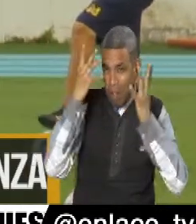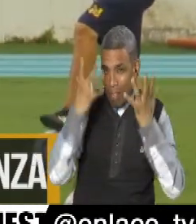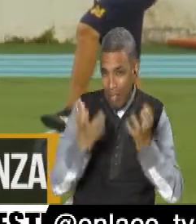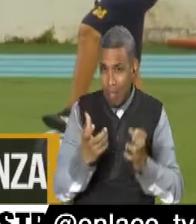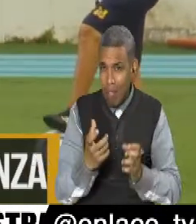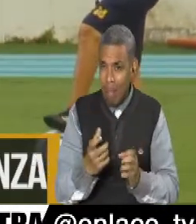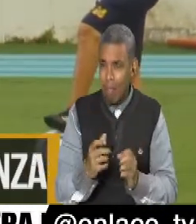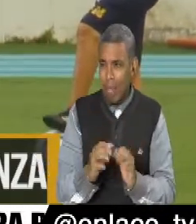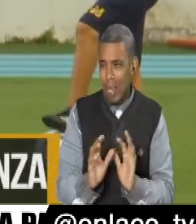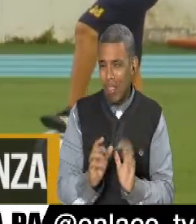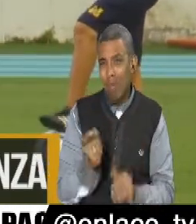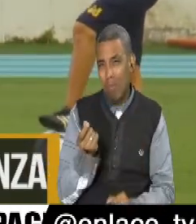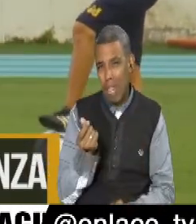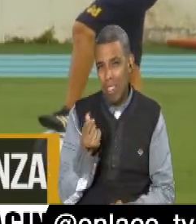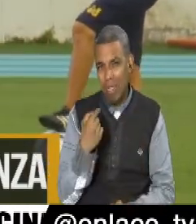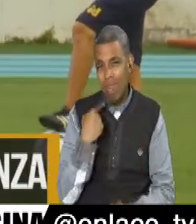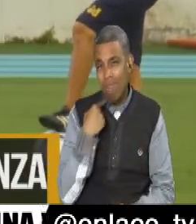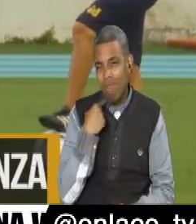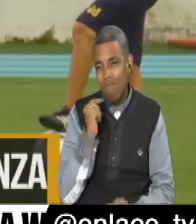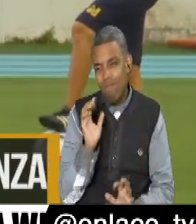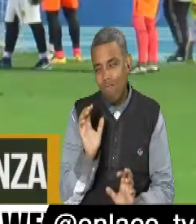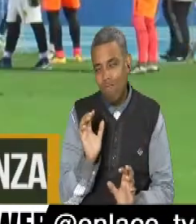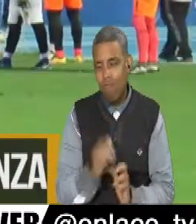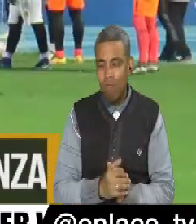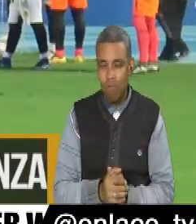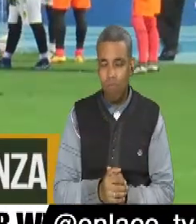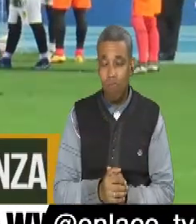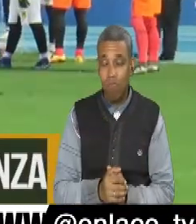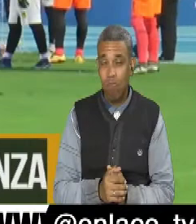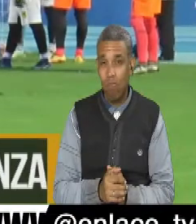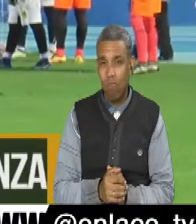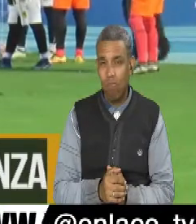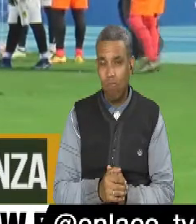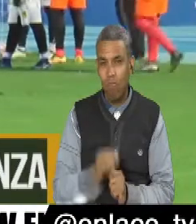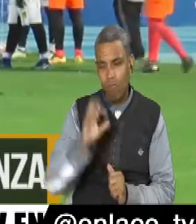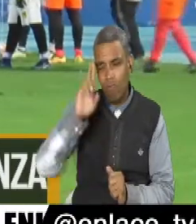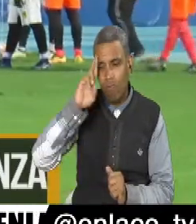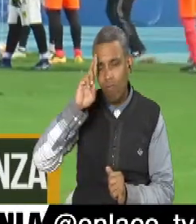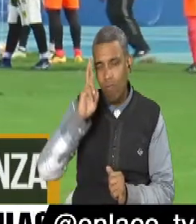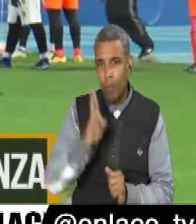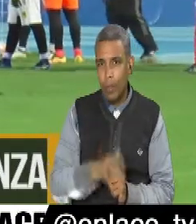factor dinero juega papel vital para poderlos